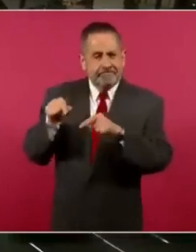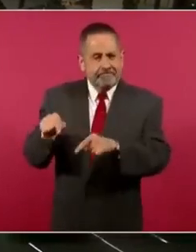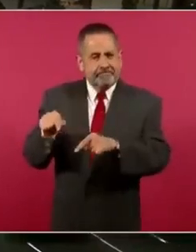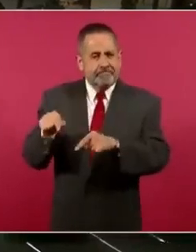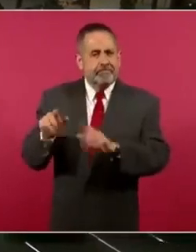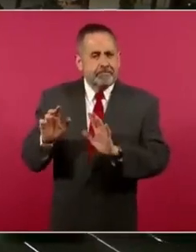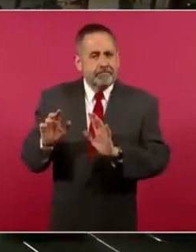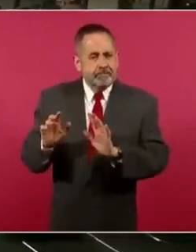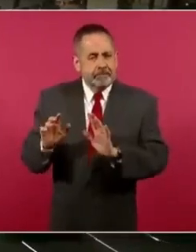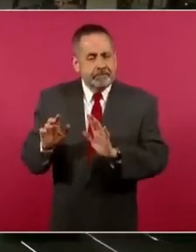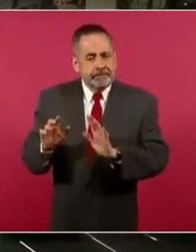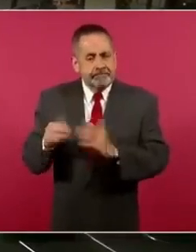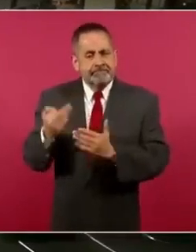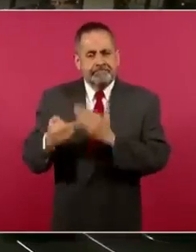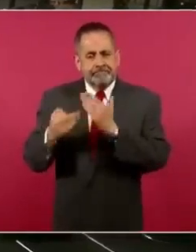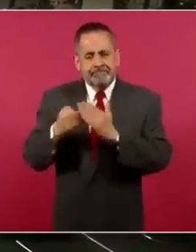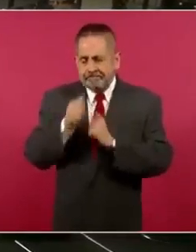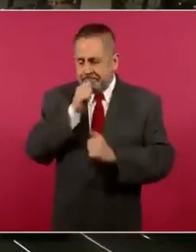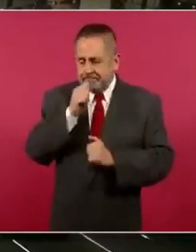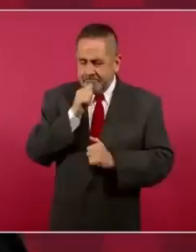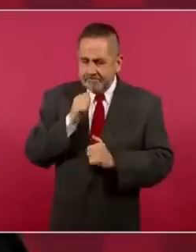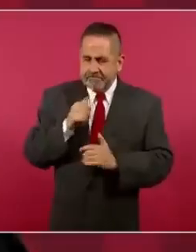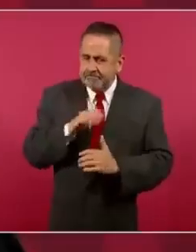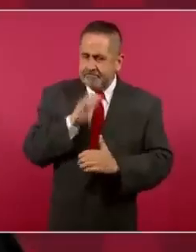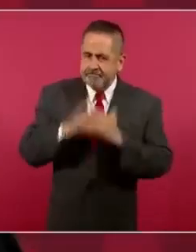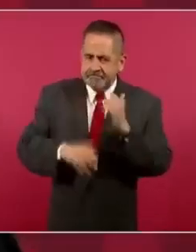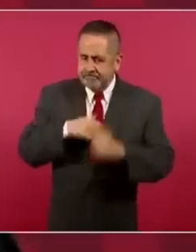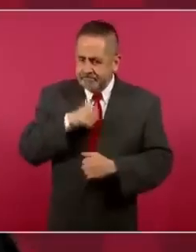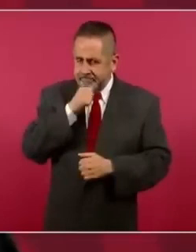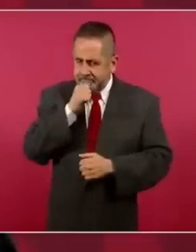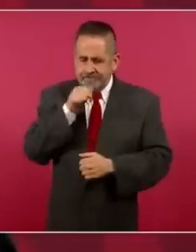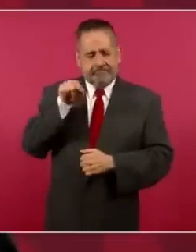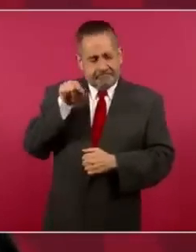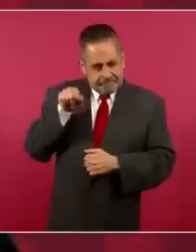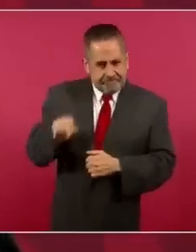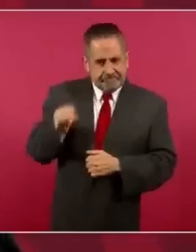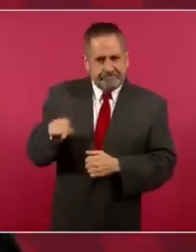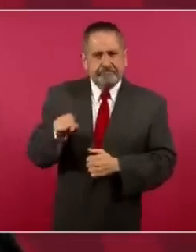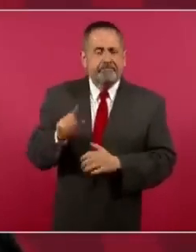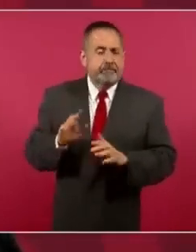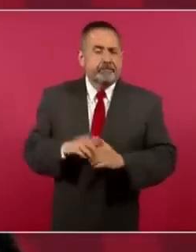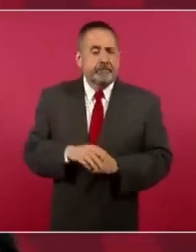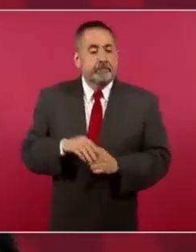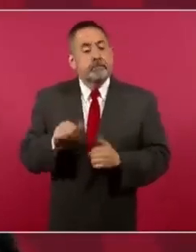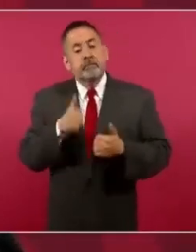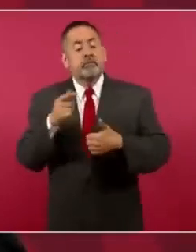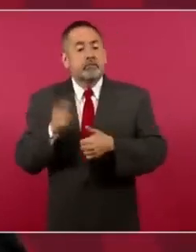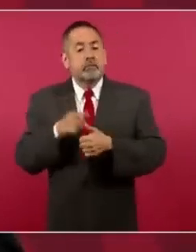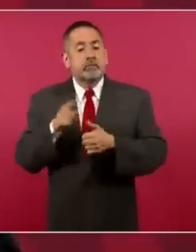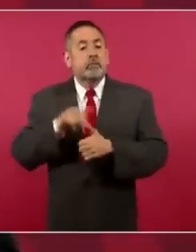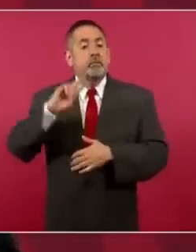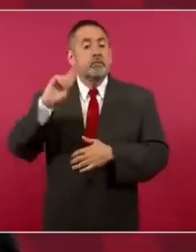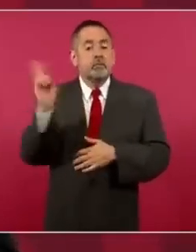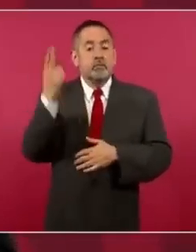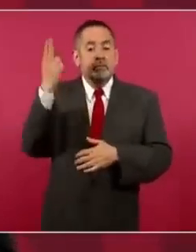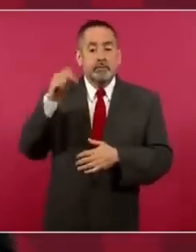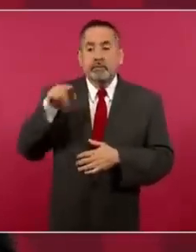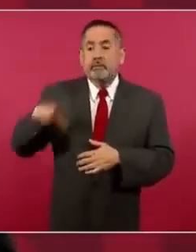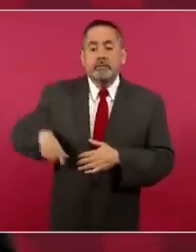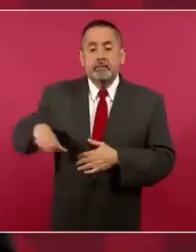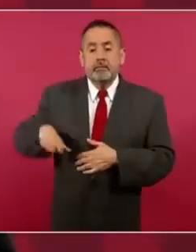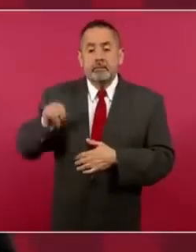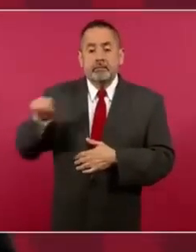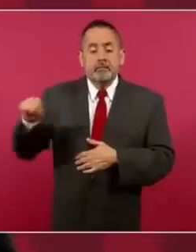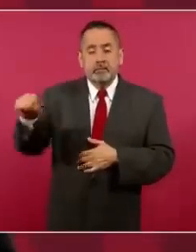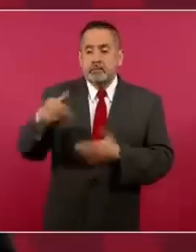ahora sí que una asignatura pendiente en eso. Y lo otro son las universidades públicas,